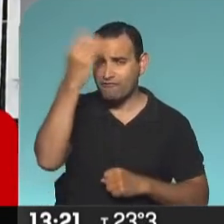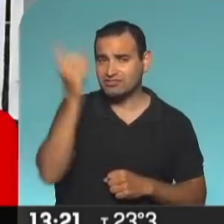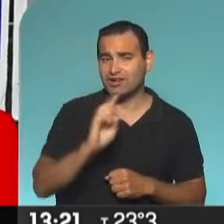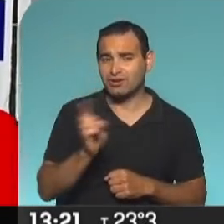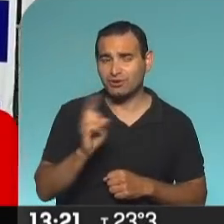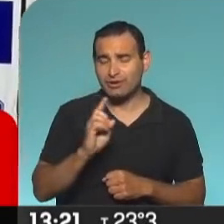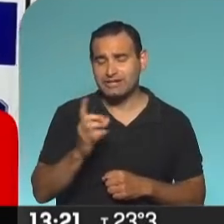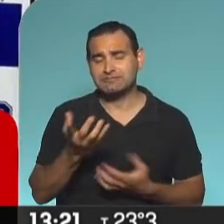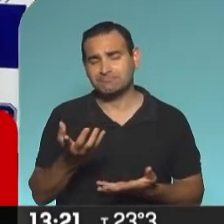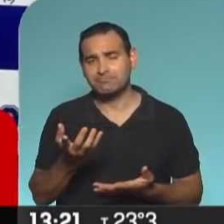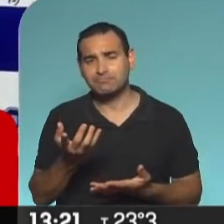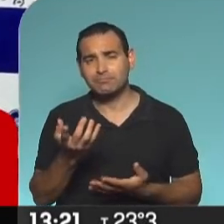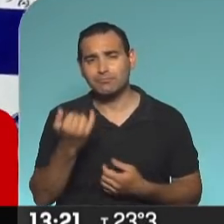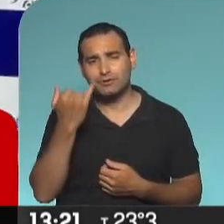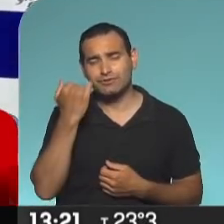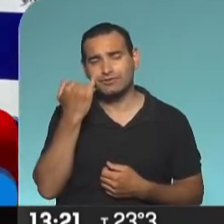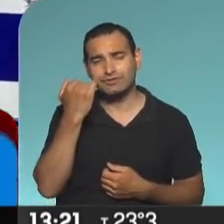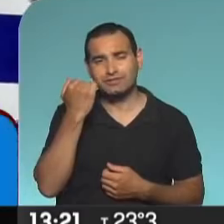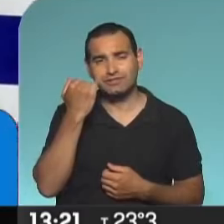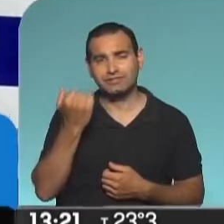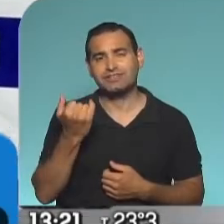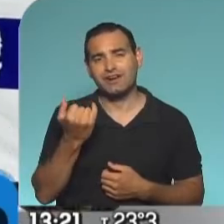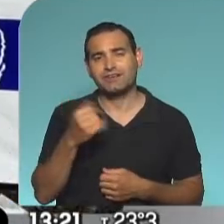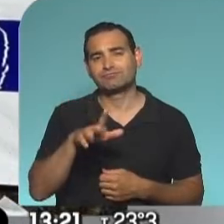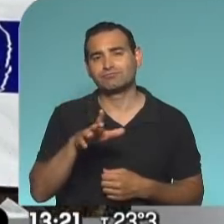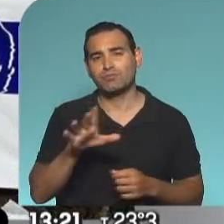oficial, directamente ya los más íntimos